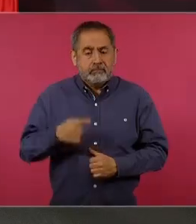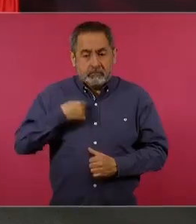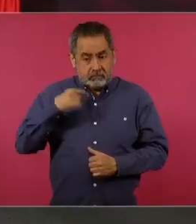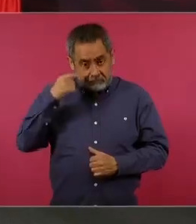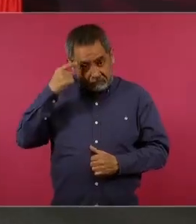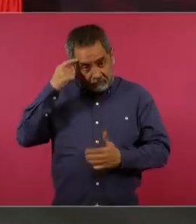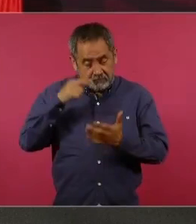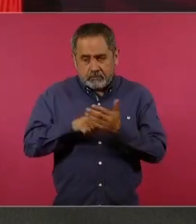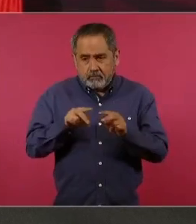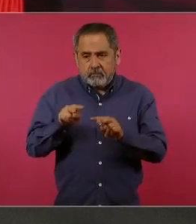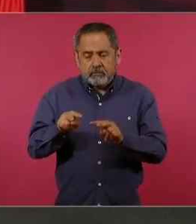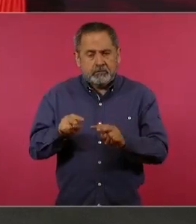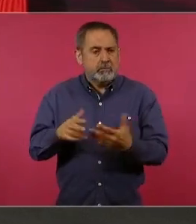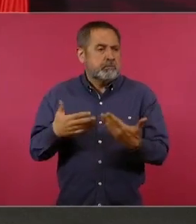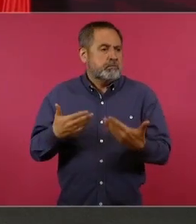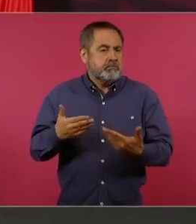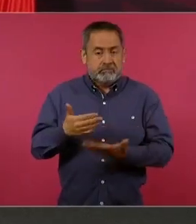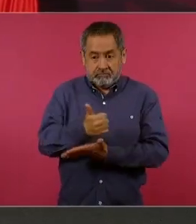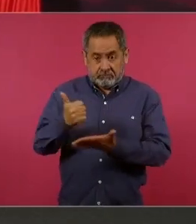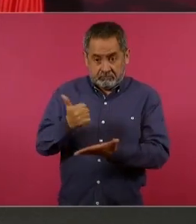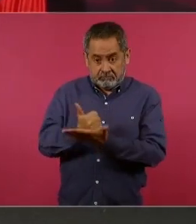mostró la ciudad